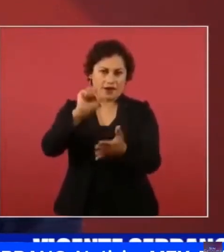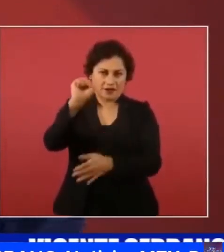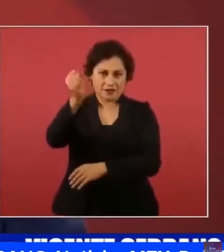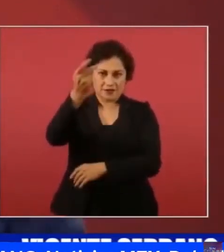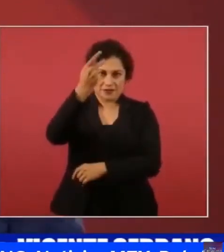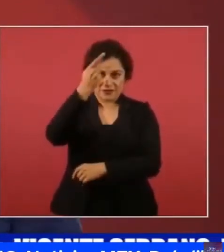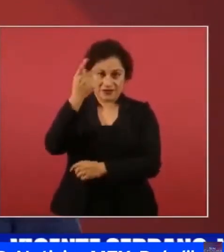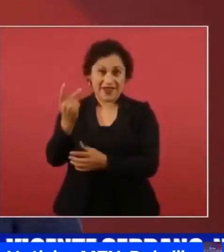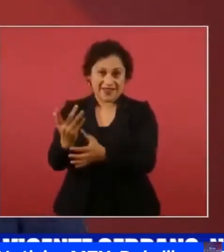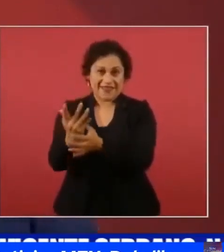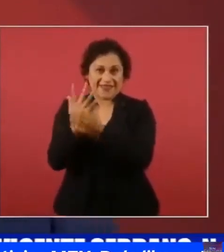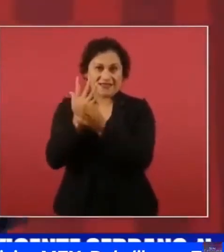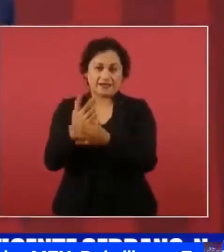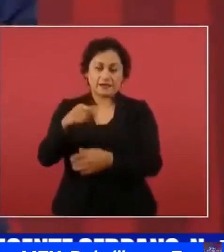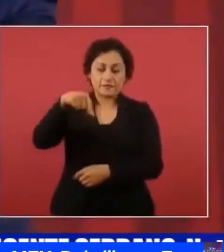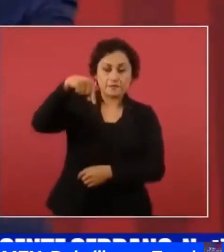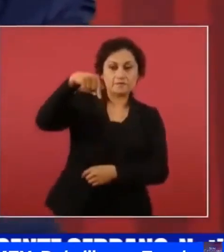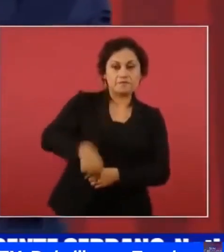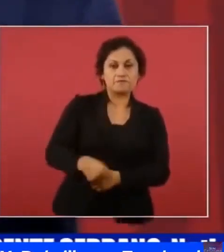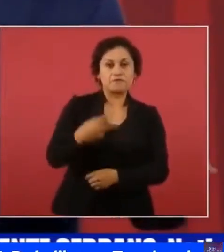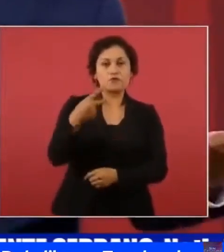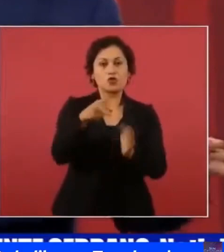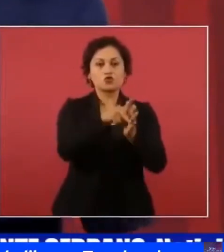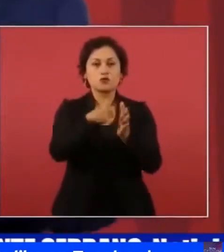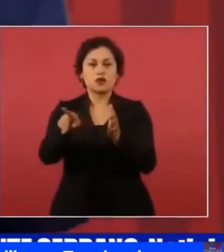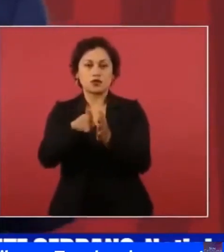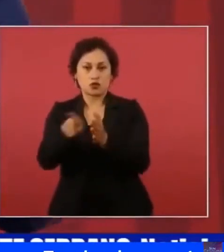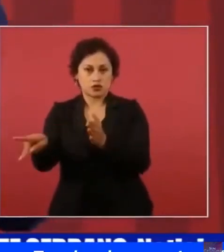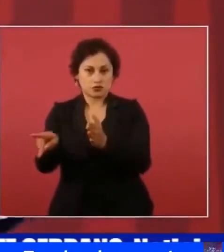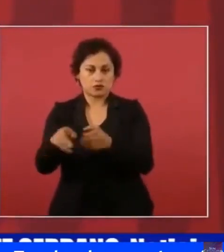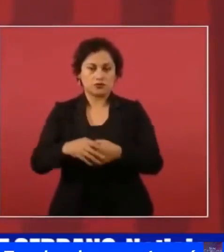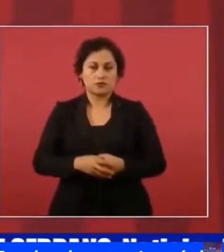periódicos, uno